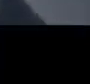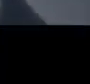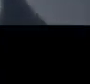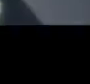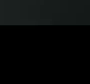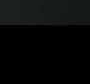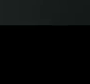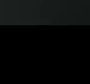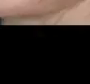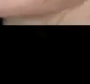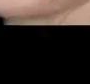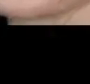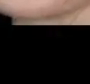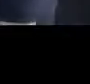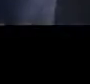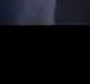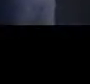Michelle.